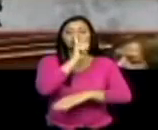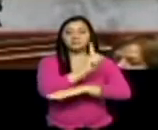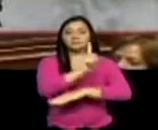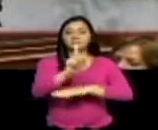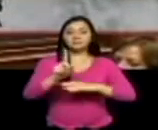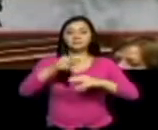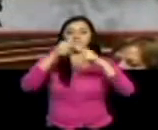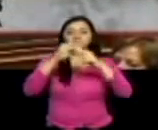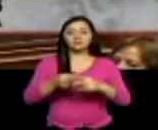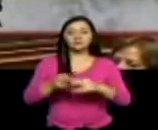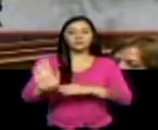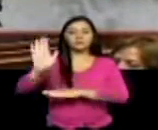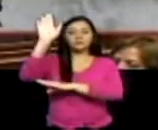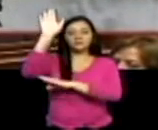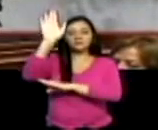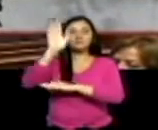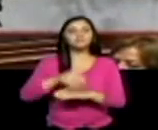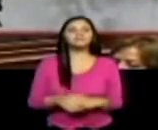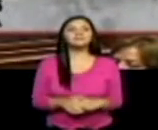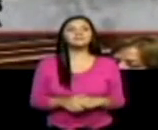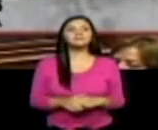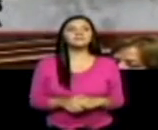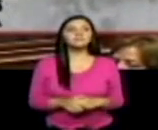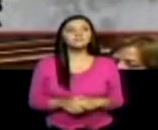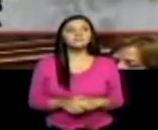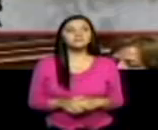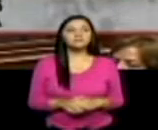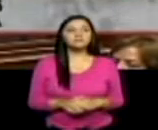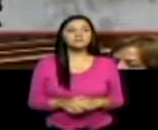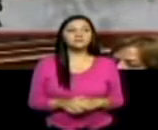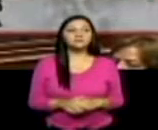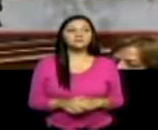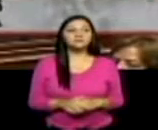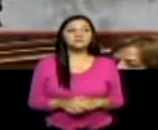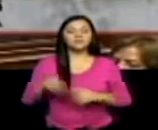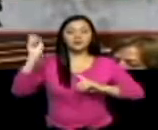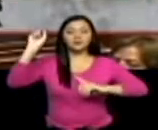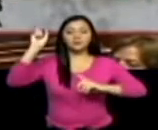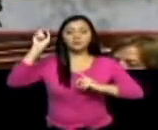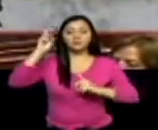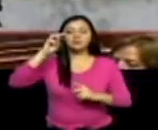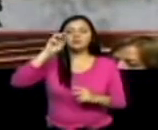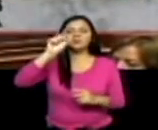de la República del Perú, señor Pedro Pablo Kuczynski Kodar. Señora congresista